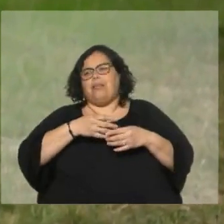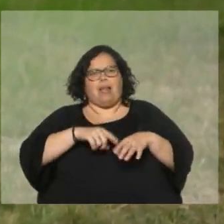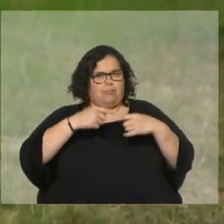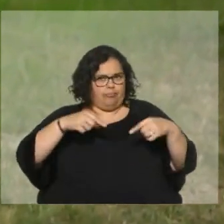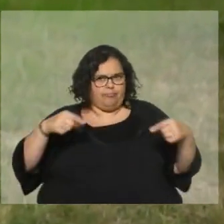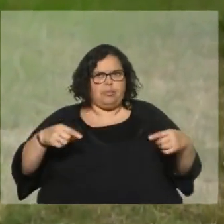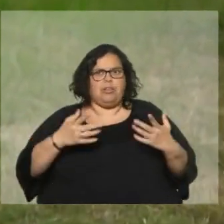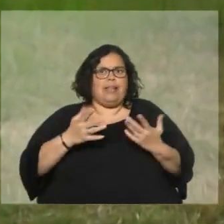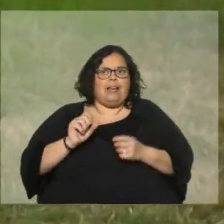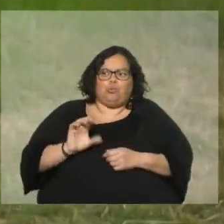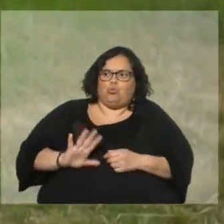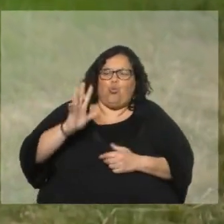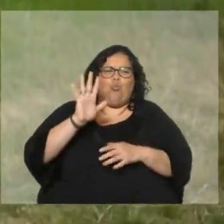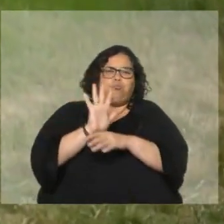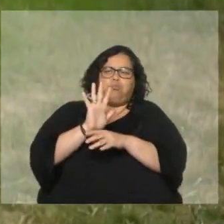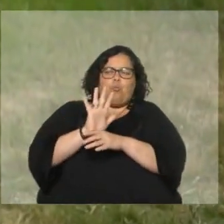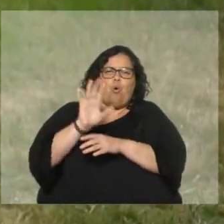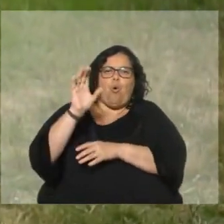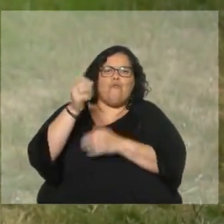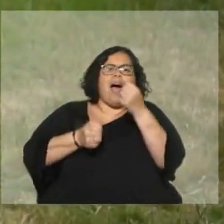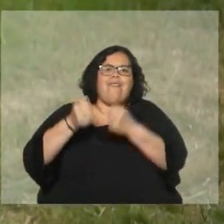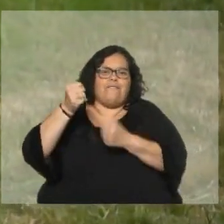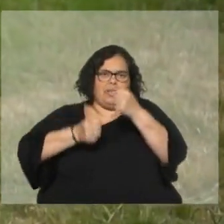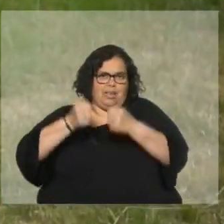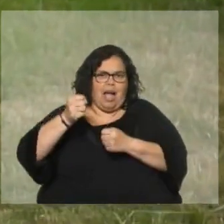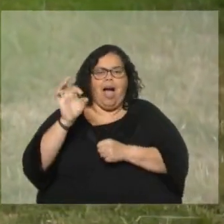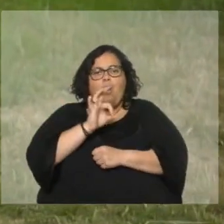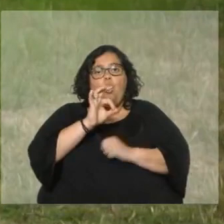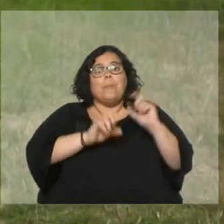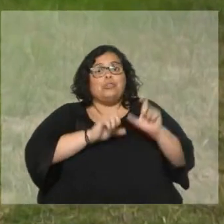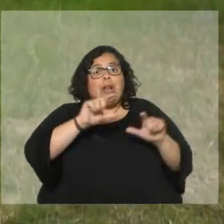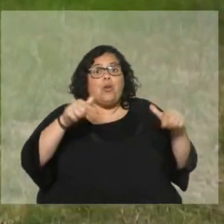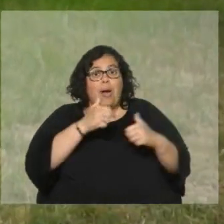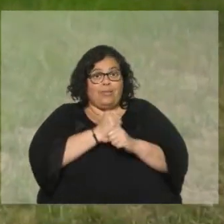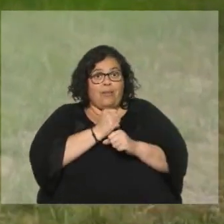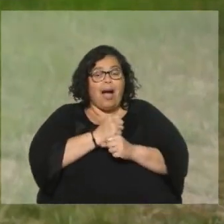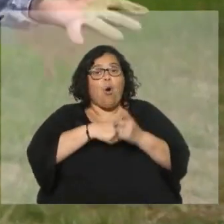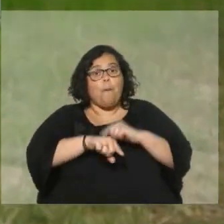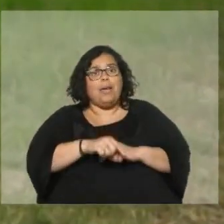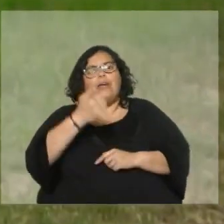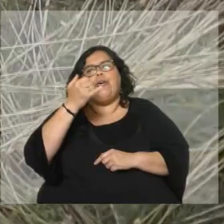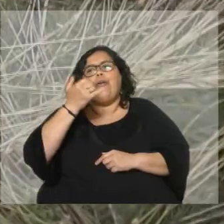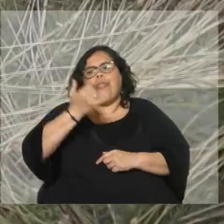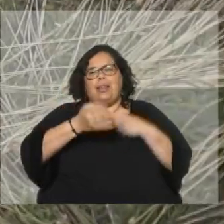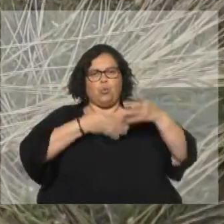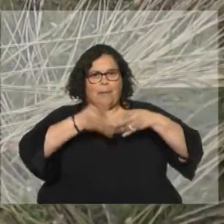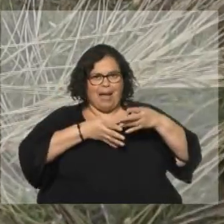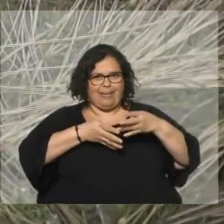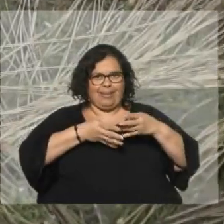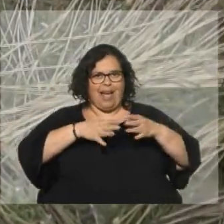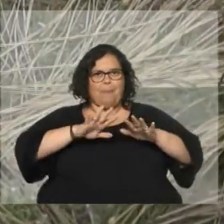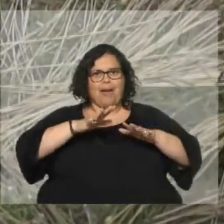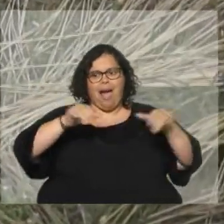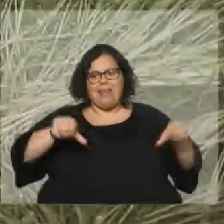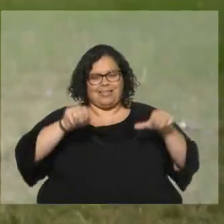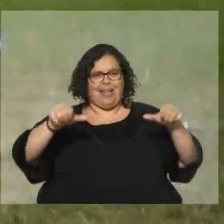típico una fábrica o gente que al menos no tiene trabajo y tiene una máquina de hacer esteda y le sirve y